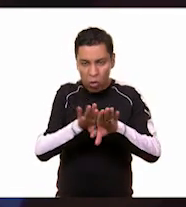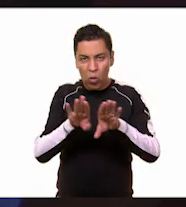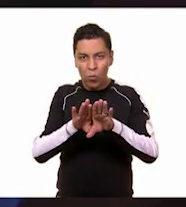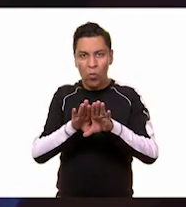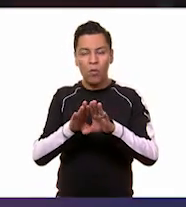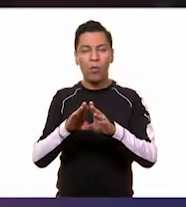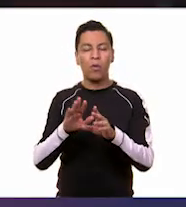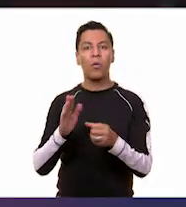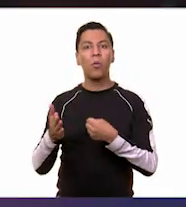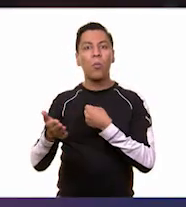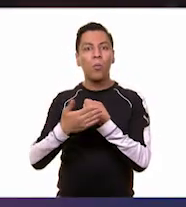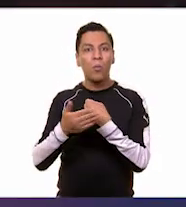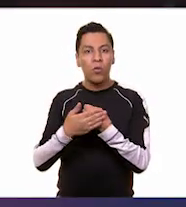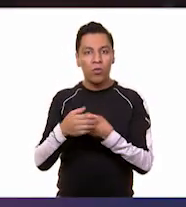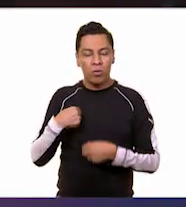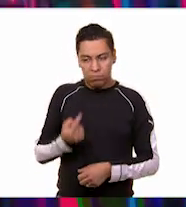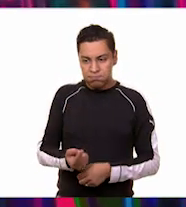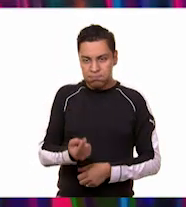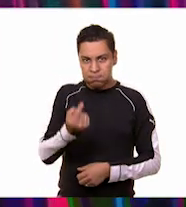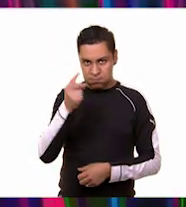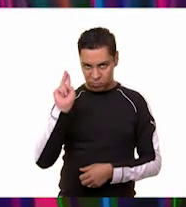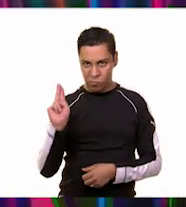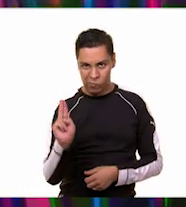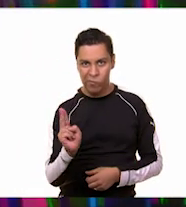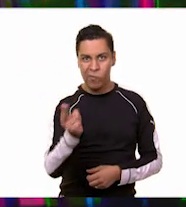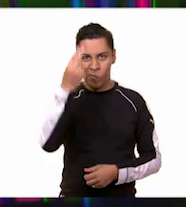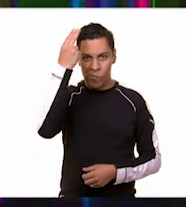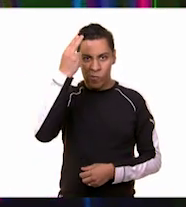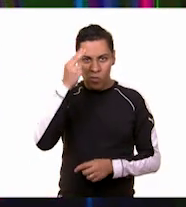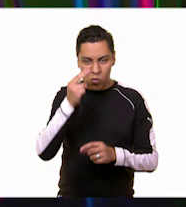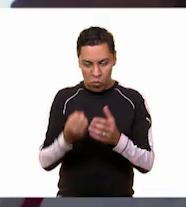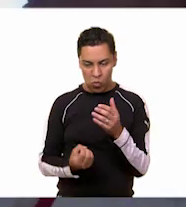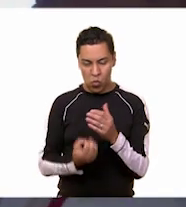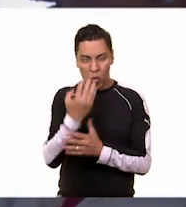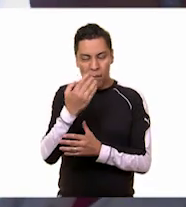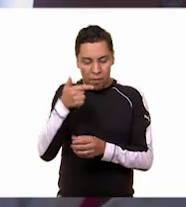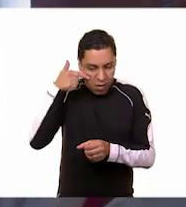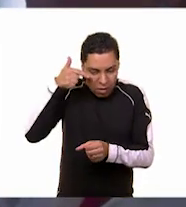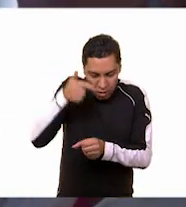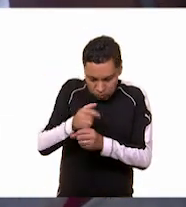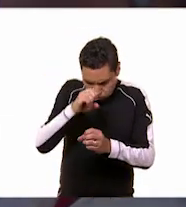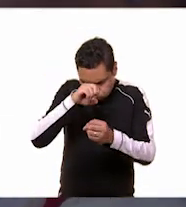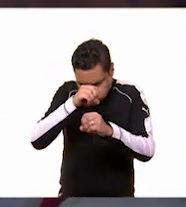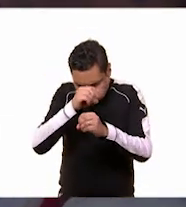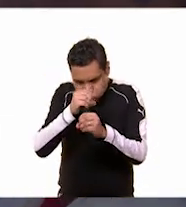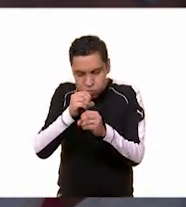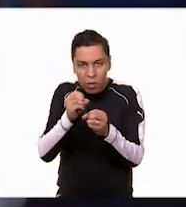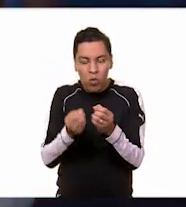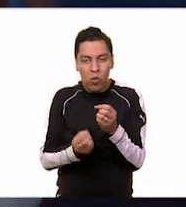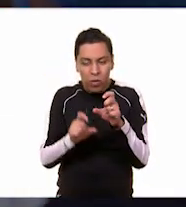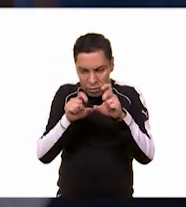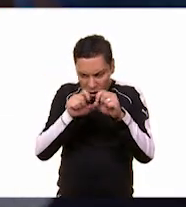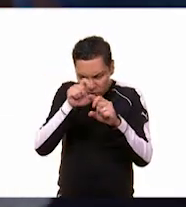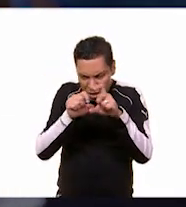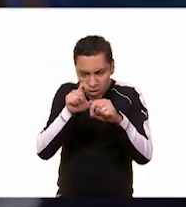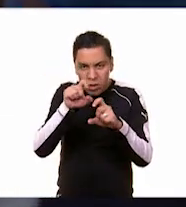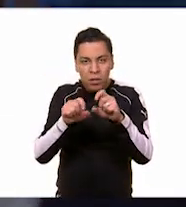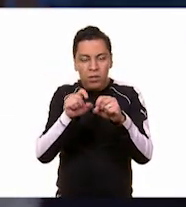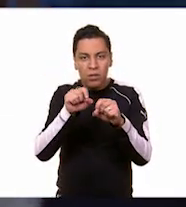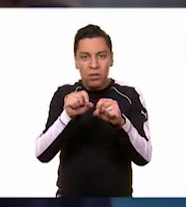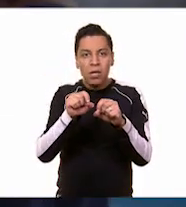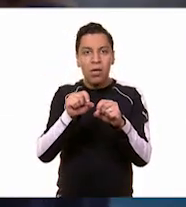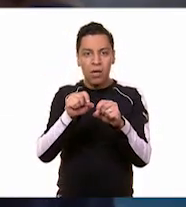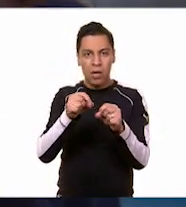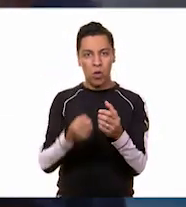que nadie más había encontrado. Hace unos años innovamos en el mundo de la nanotecnología, creando una nueva molécula capaz de matar